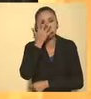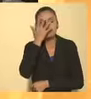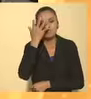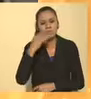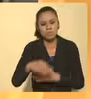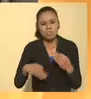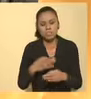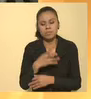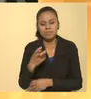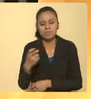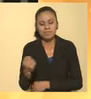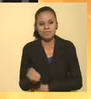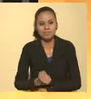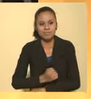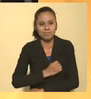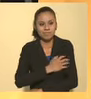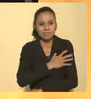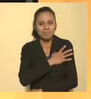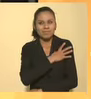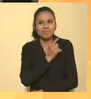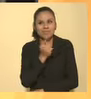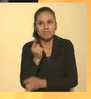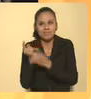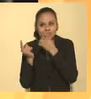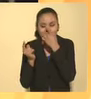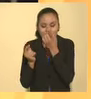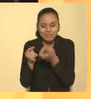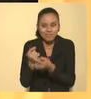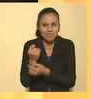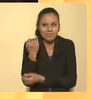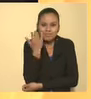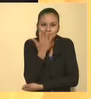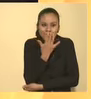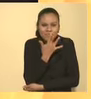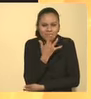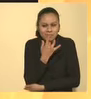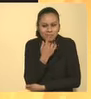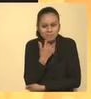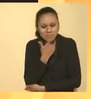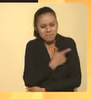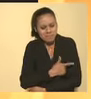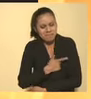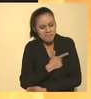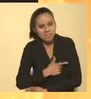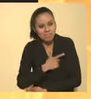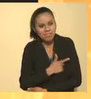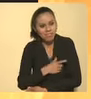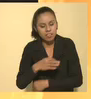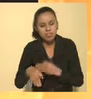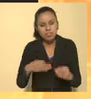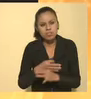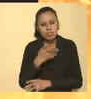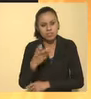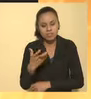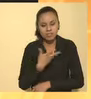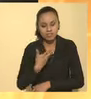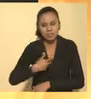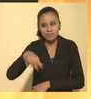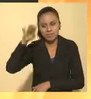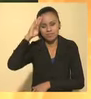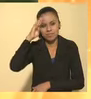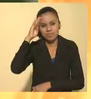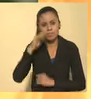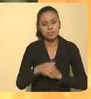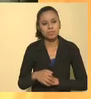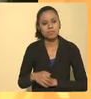creando sensaciones cuando entras y dices, ¡ay, qué rico! O qué agradable. Todo eso está como pensado. Como un